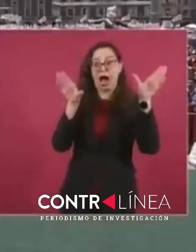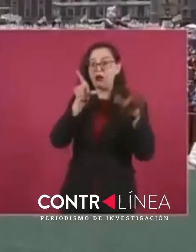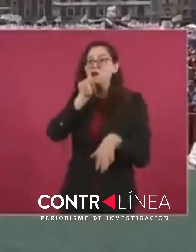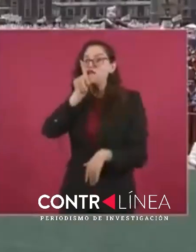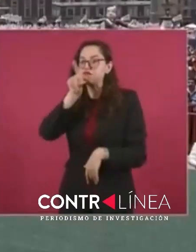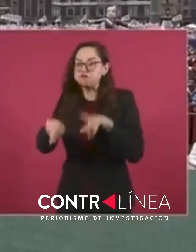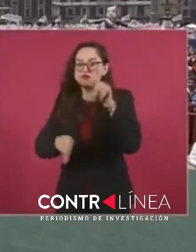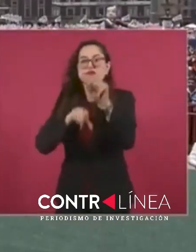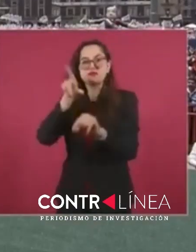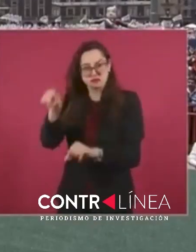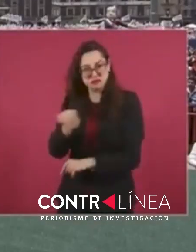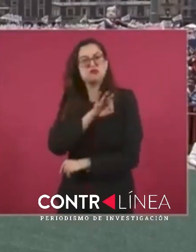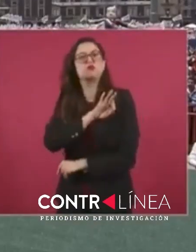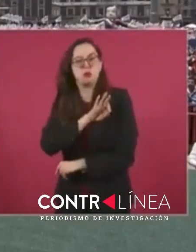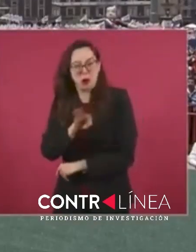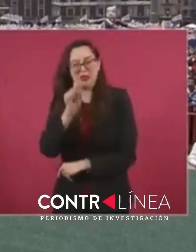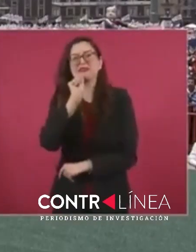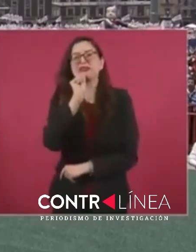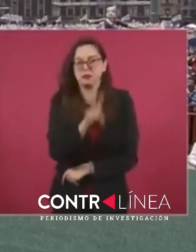Ha quedado